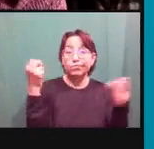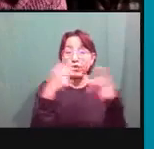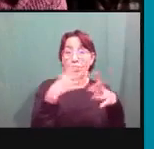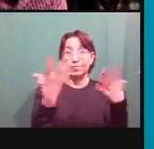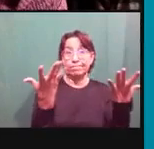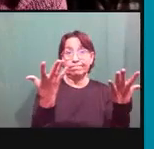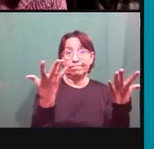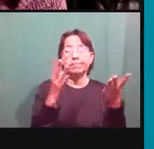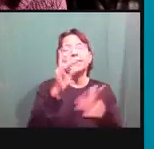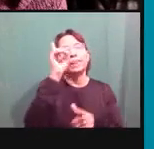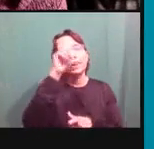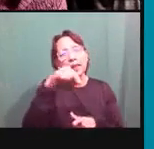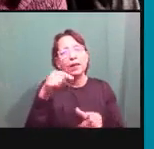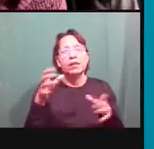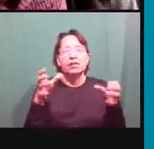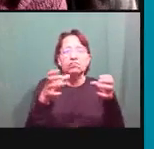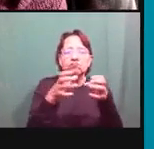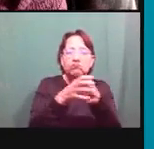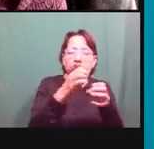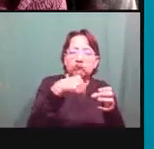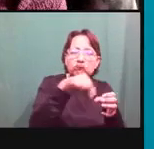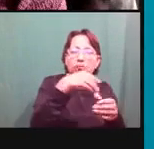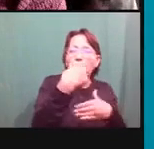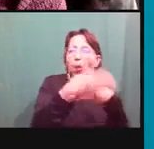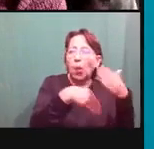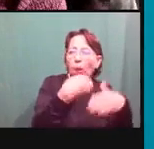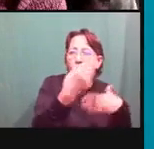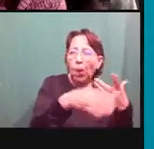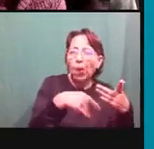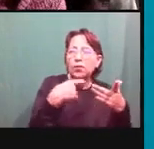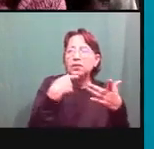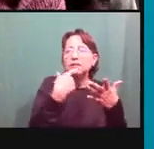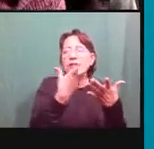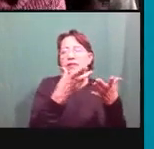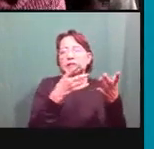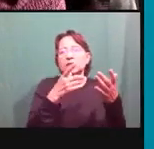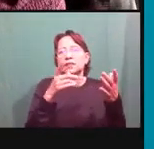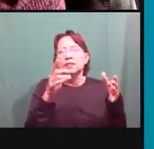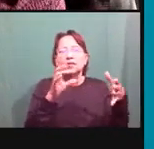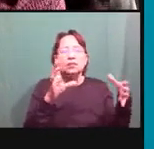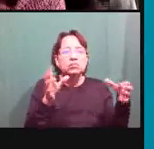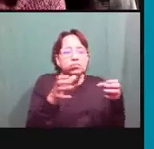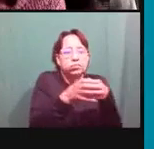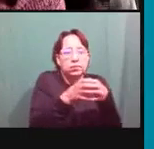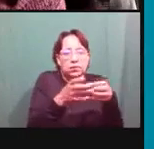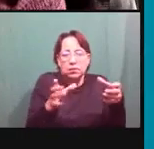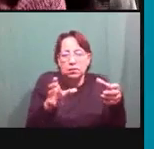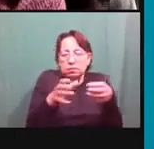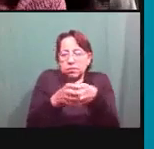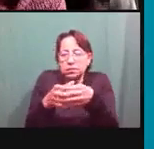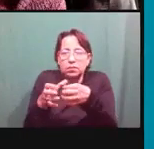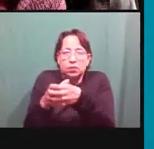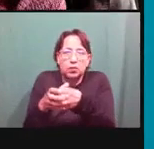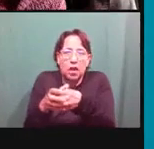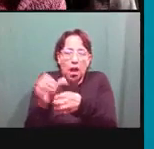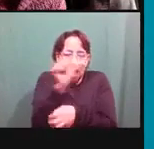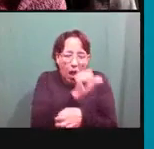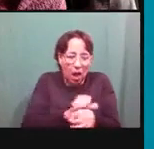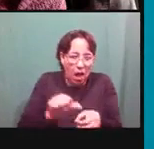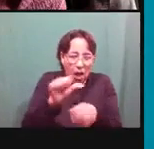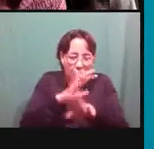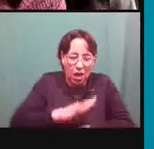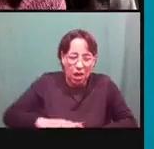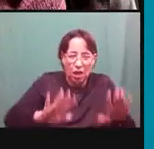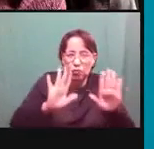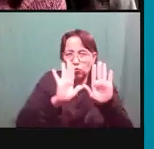a trabajar con estos procesos de resistencia, de juntanza que han creado las mujeres y disidencias en los territorios en